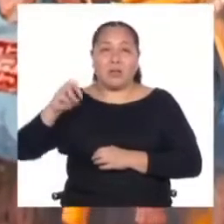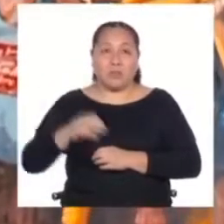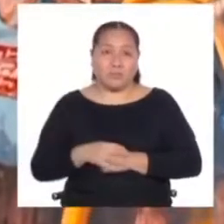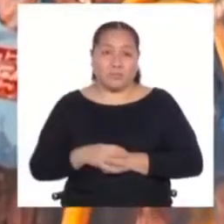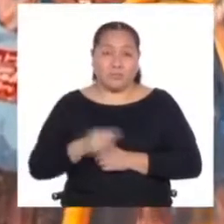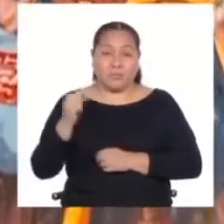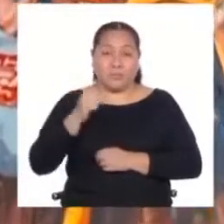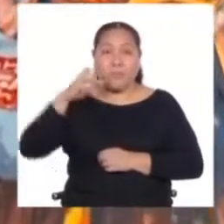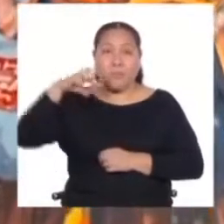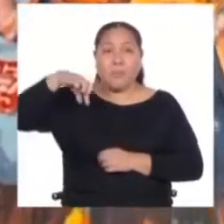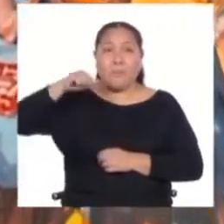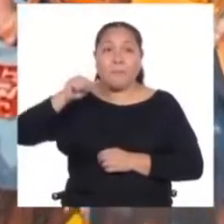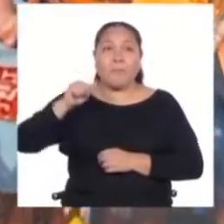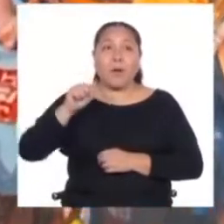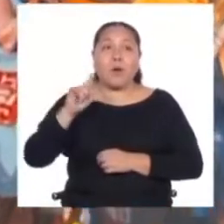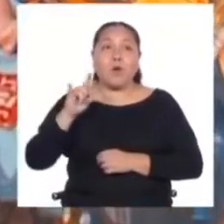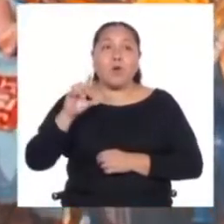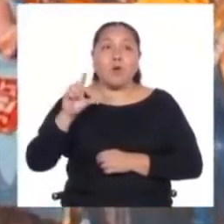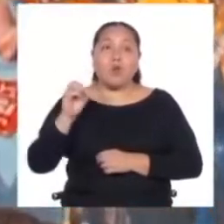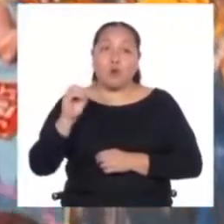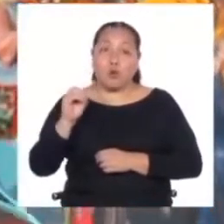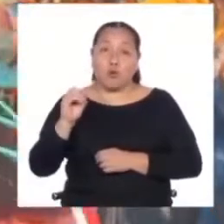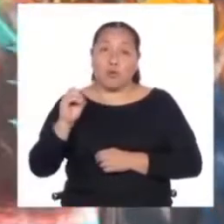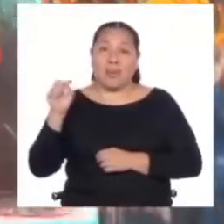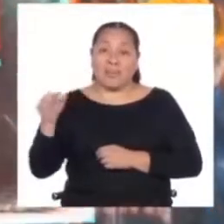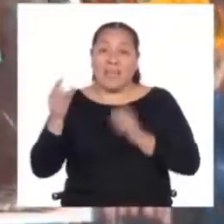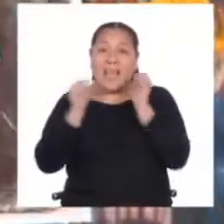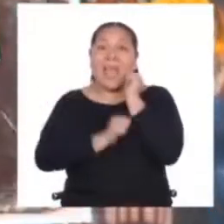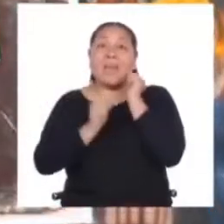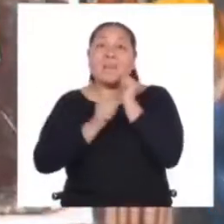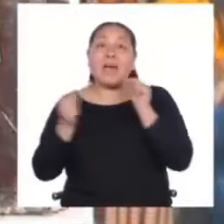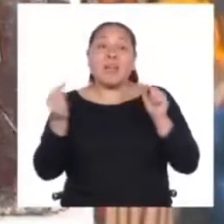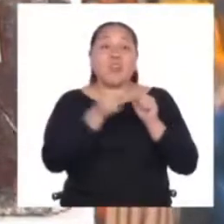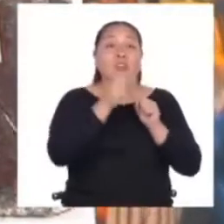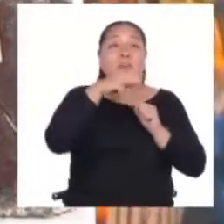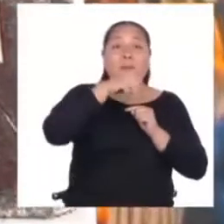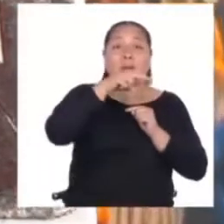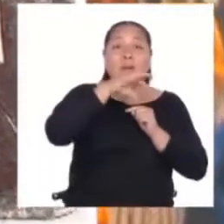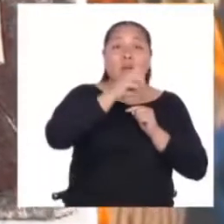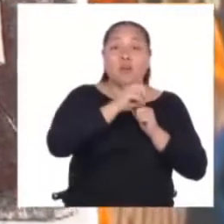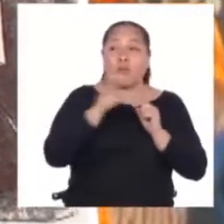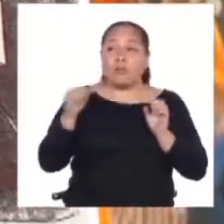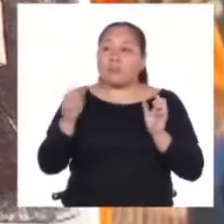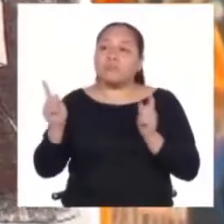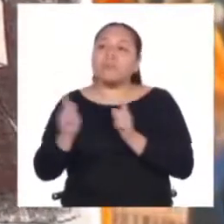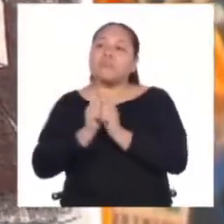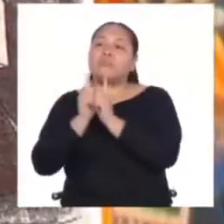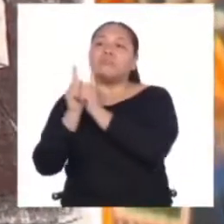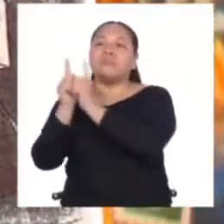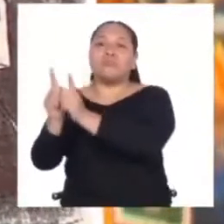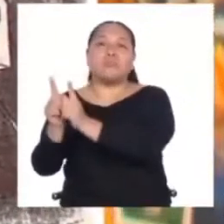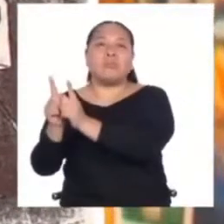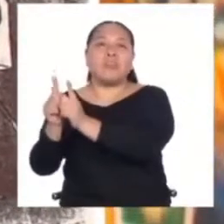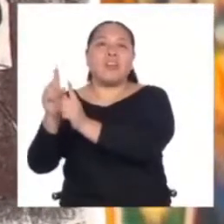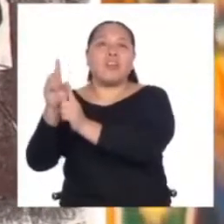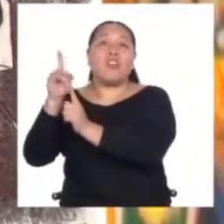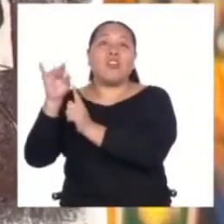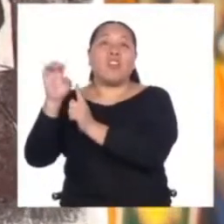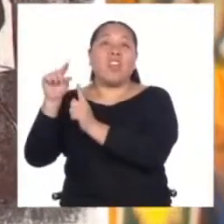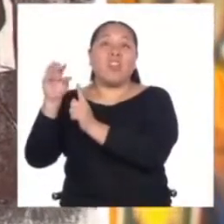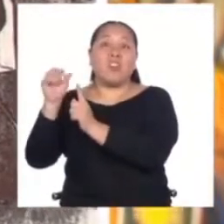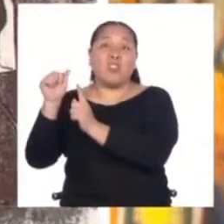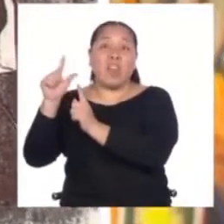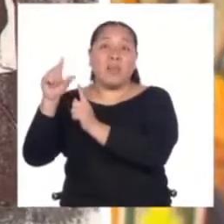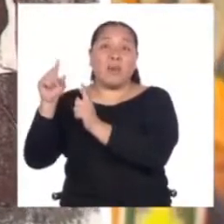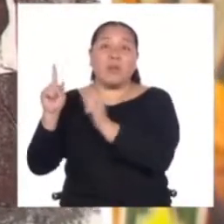Pauyu Inca era un hermano de Manco Inca. Él viajó con Diego de Almagro a Chile y volvió con Diego de Almagro.